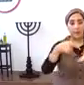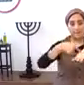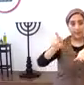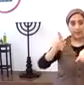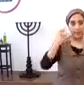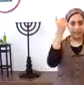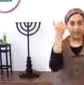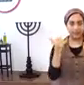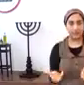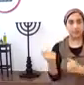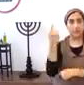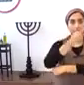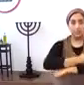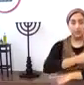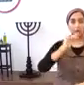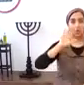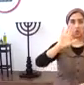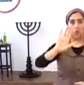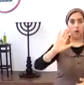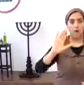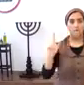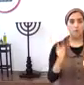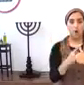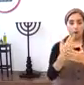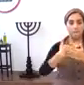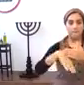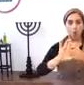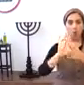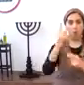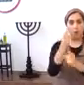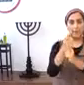véndeme en este día tu primogenitura.